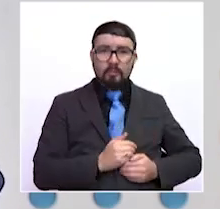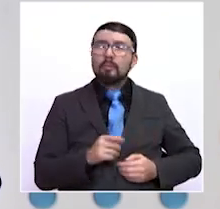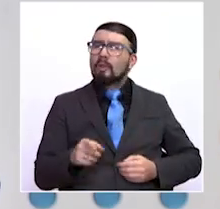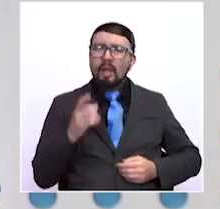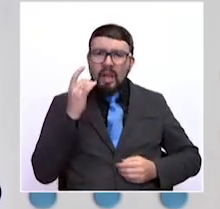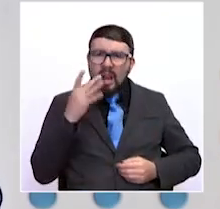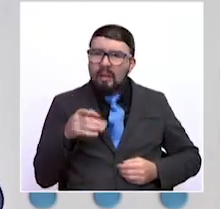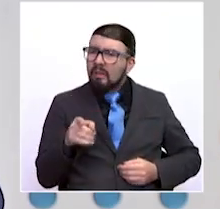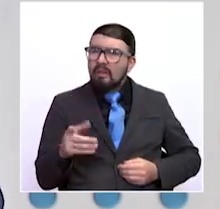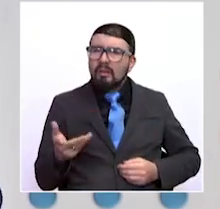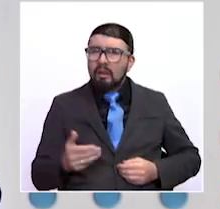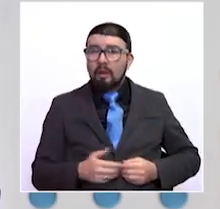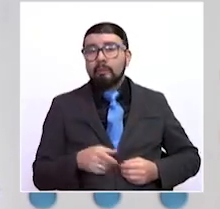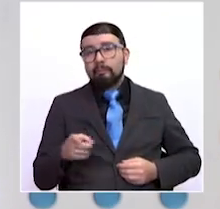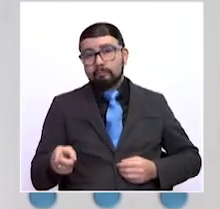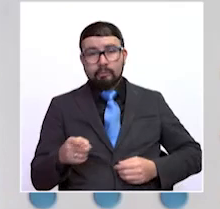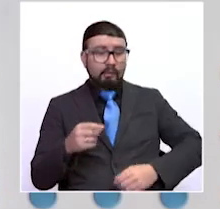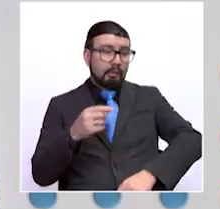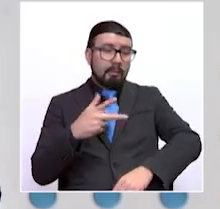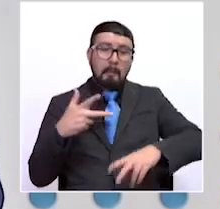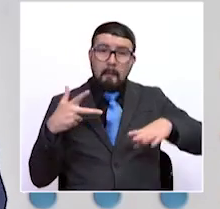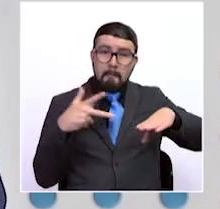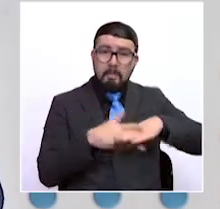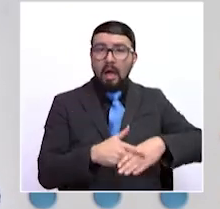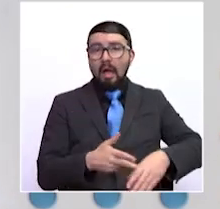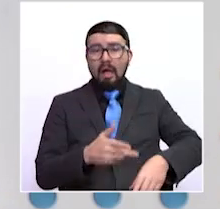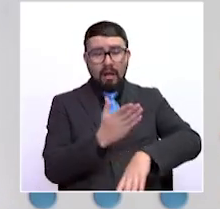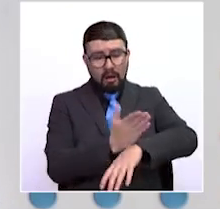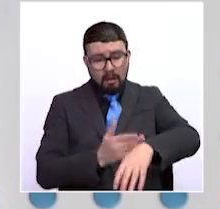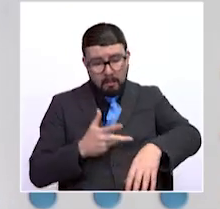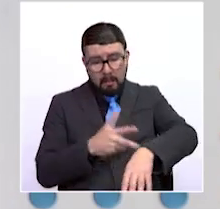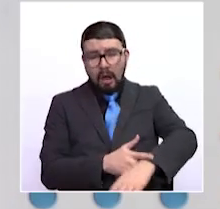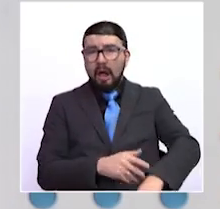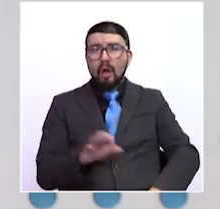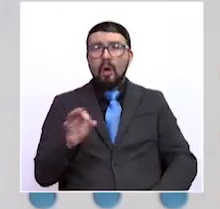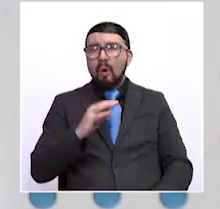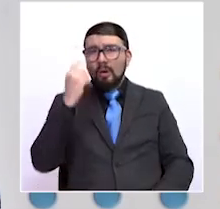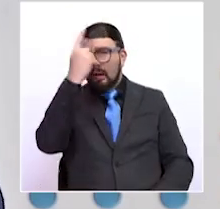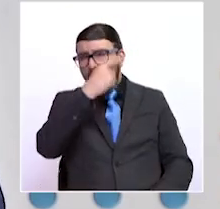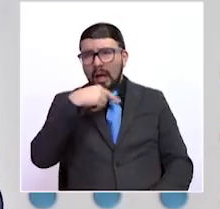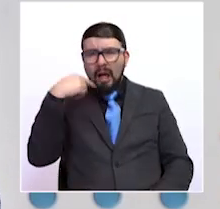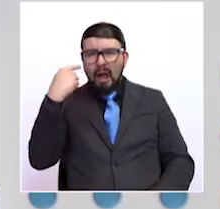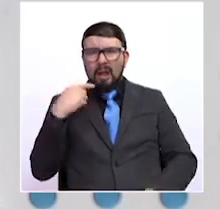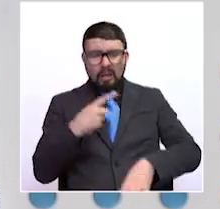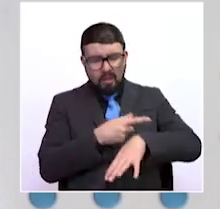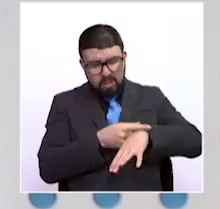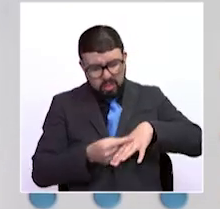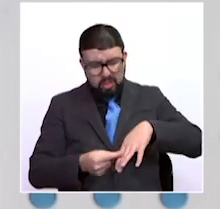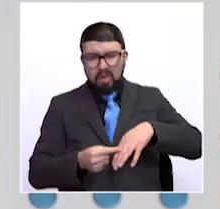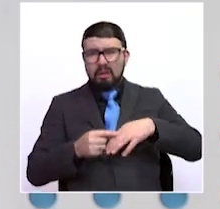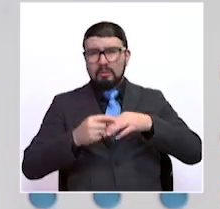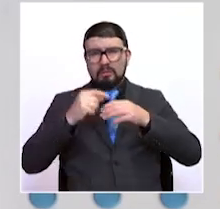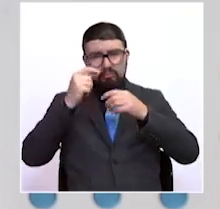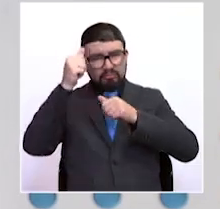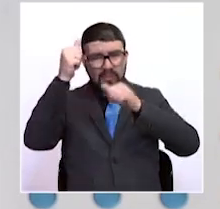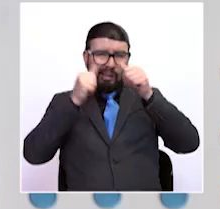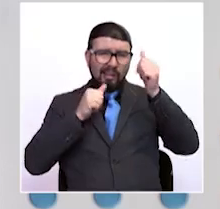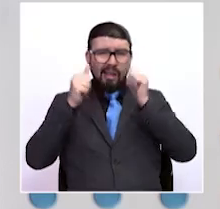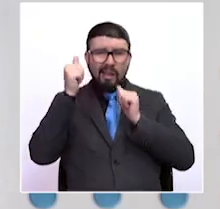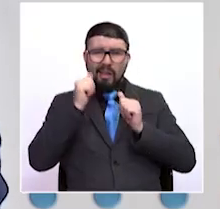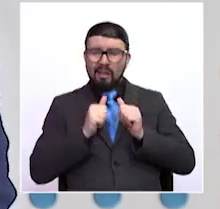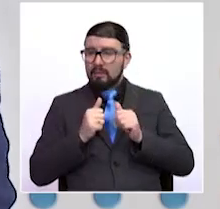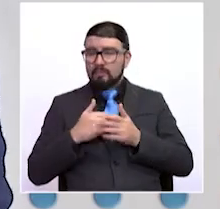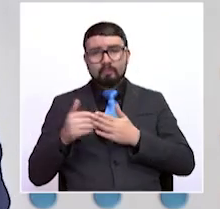grave? Es una amputación, son unas cicatrices en la cara, que por mucho que les hagamos los cirujanos